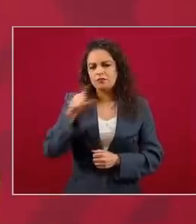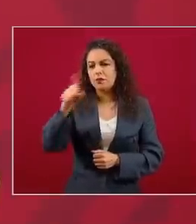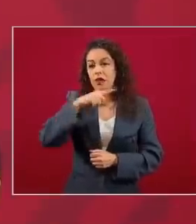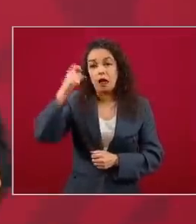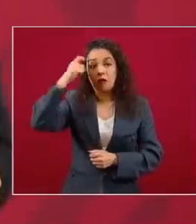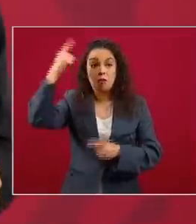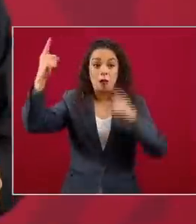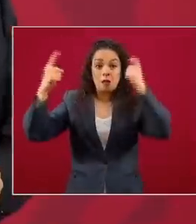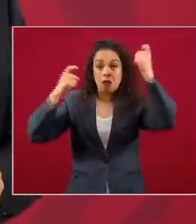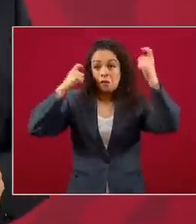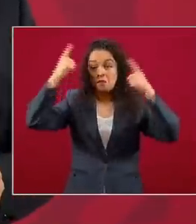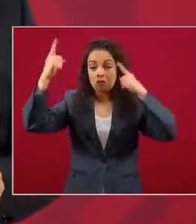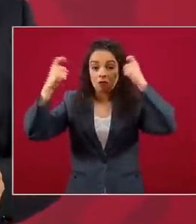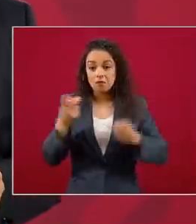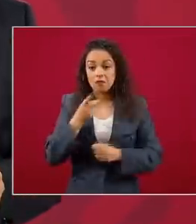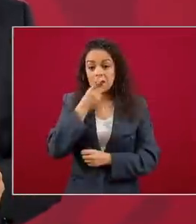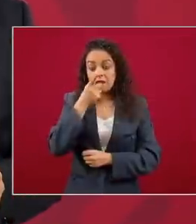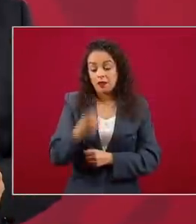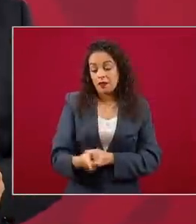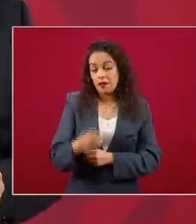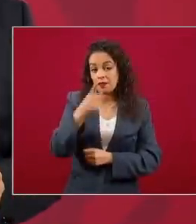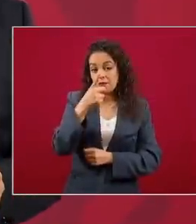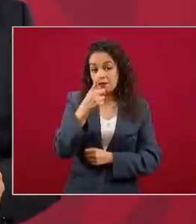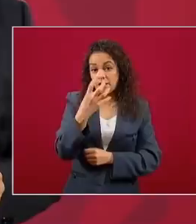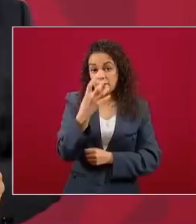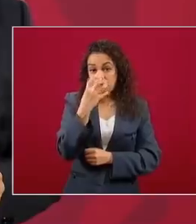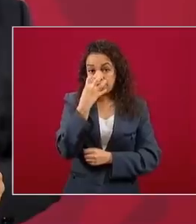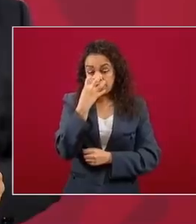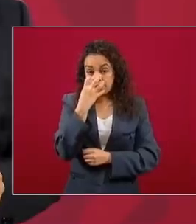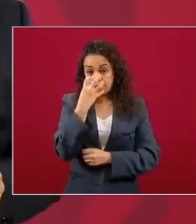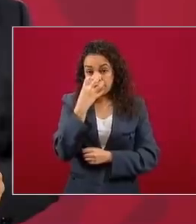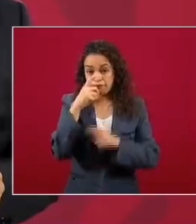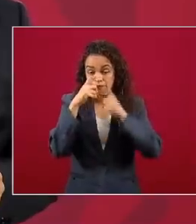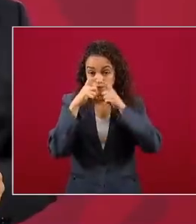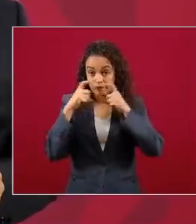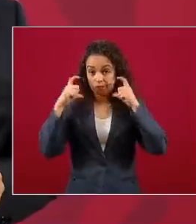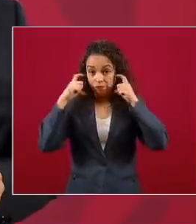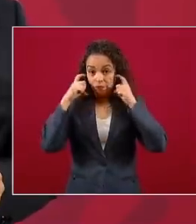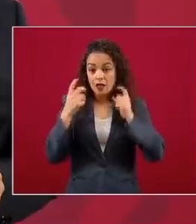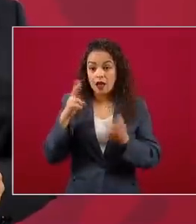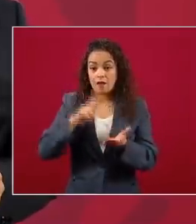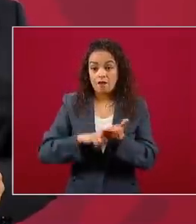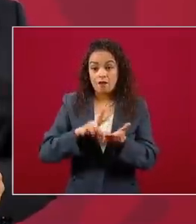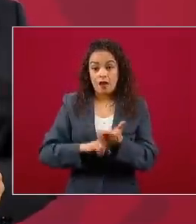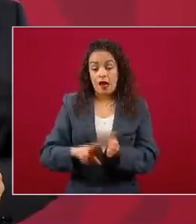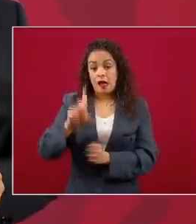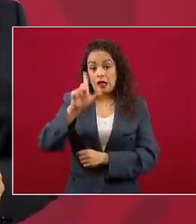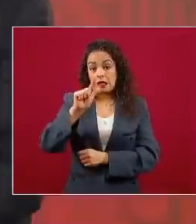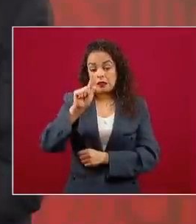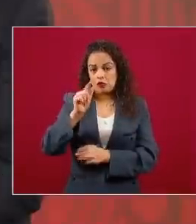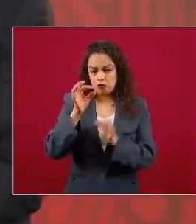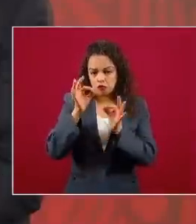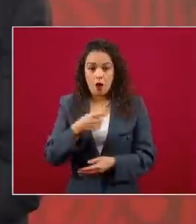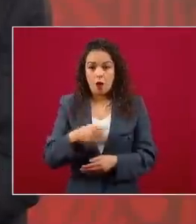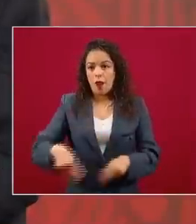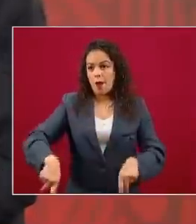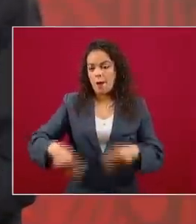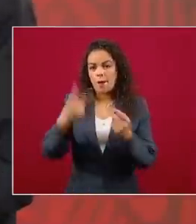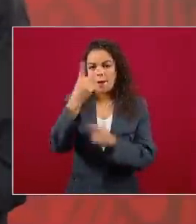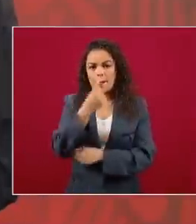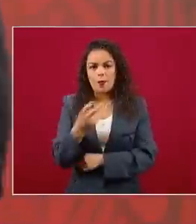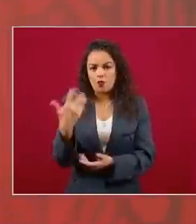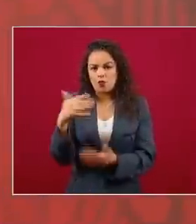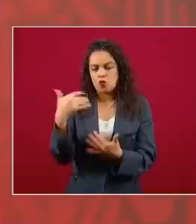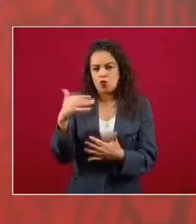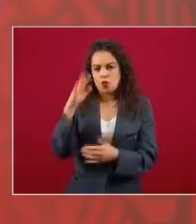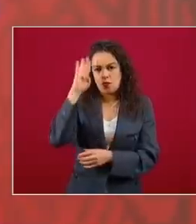Me decían hoy que una mascarilla que costaba 70 pesos ya la venden en 250 pesos. Y no solo